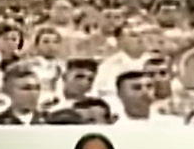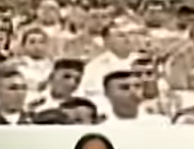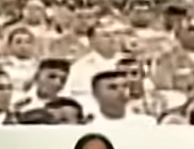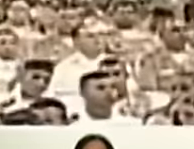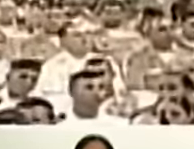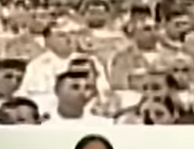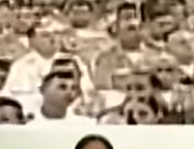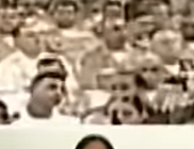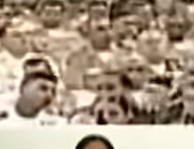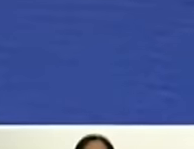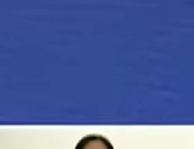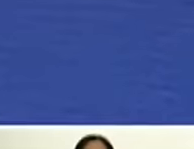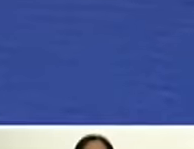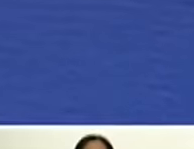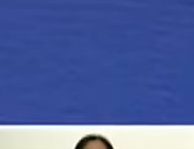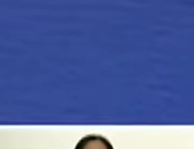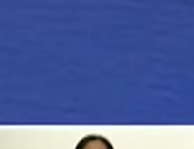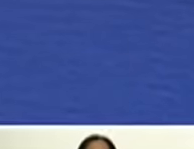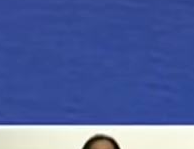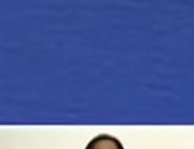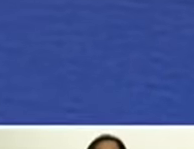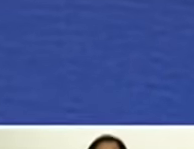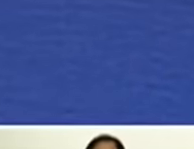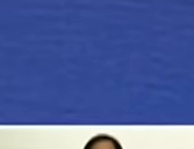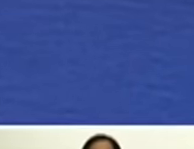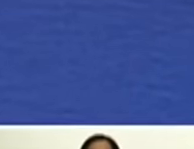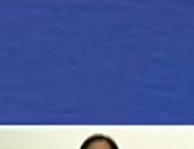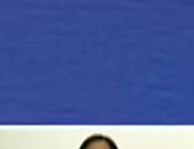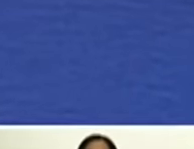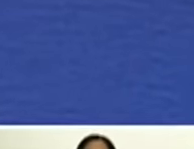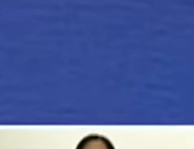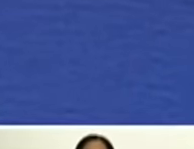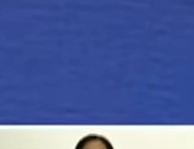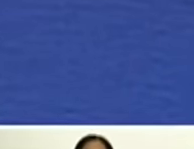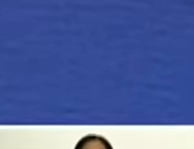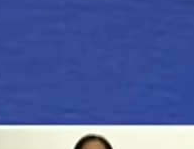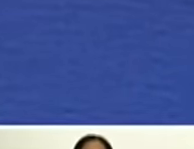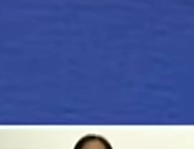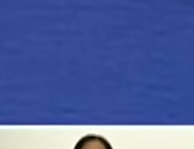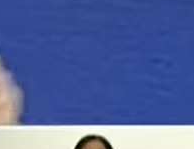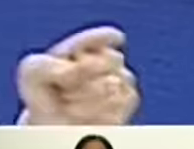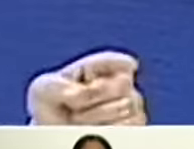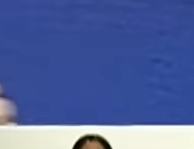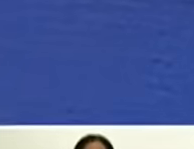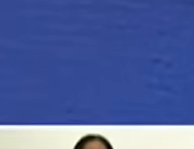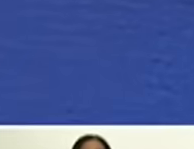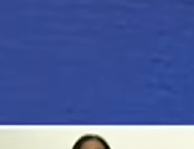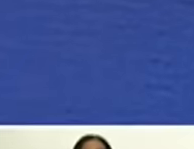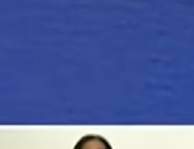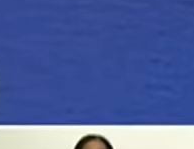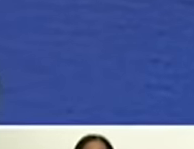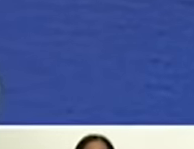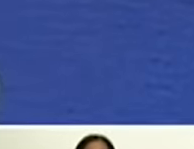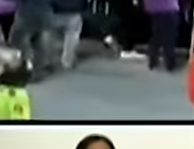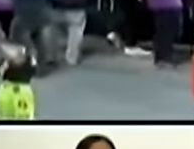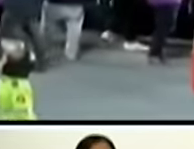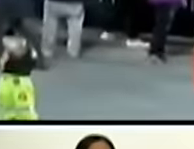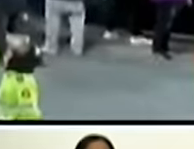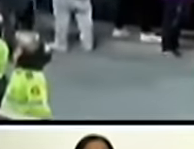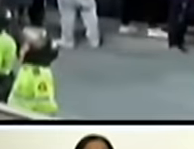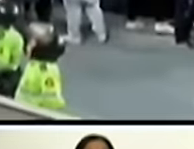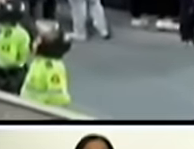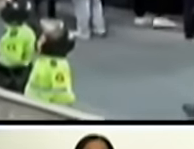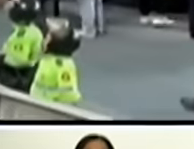Y además arremetiendo contra los nobles venezolanos y venezolanas que viven allá y que lo que